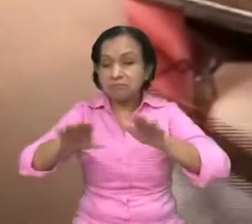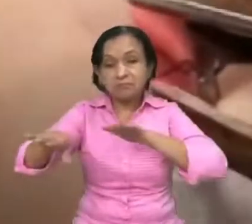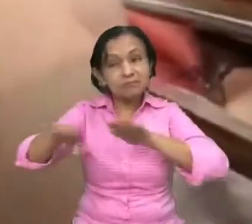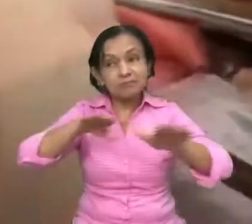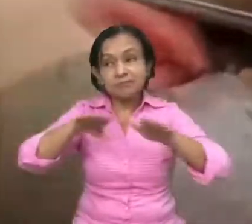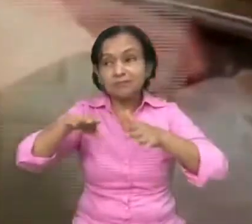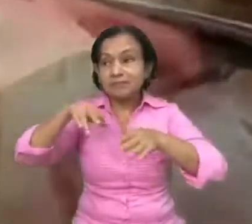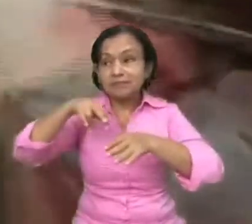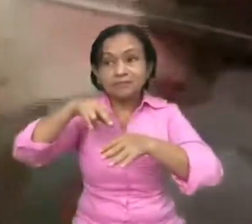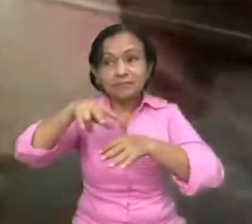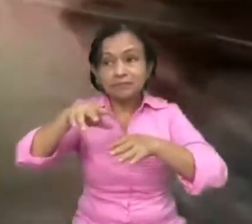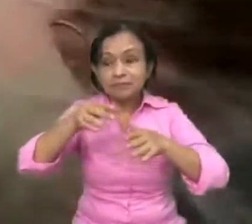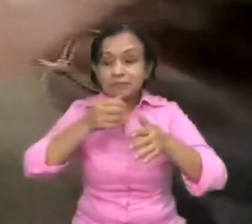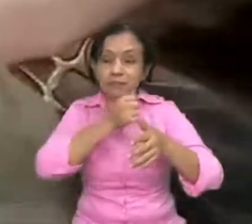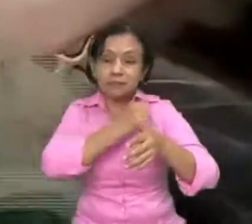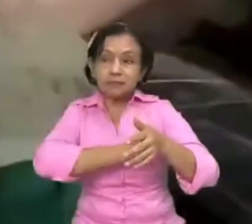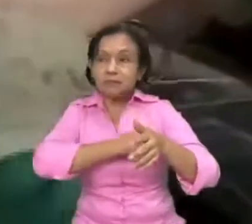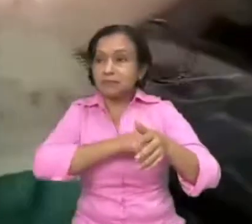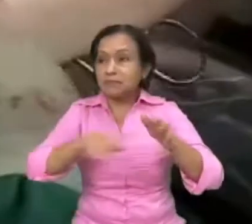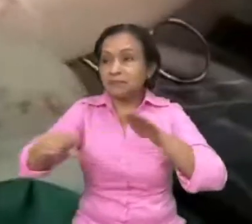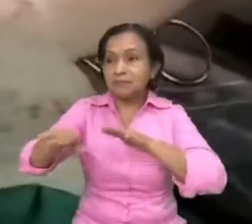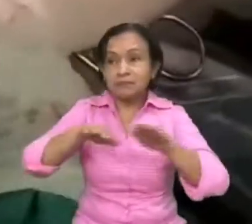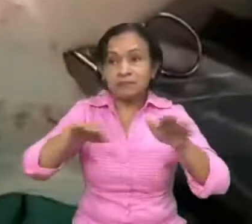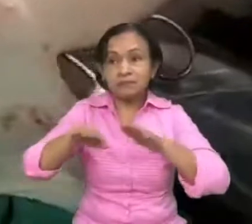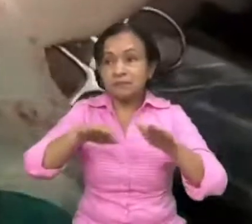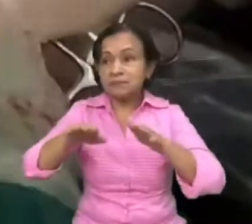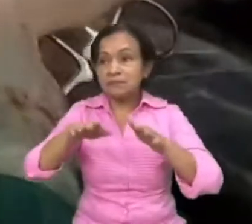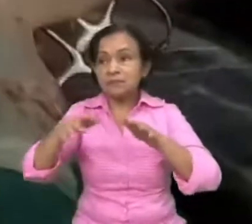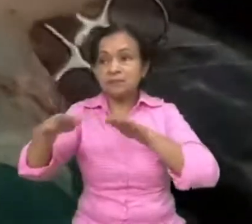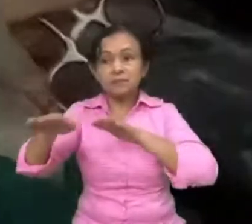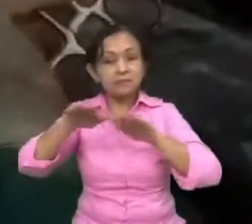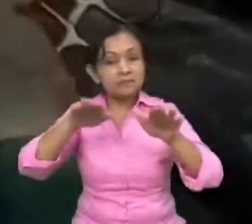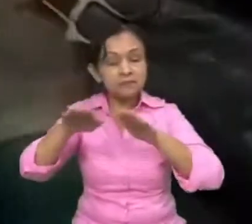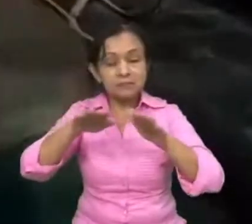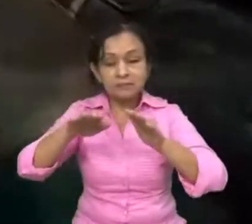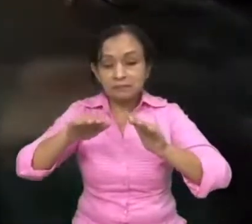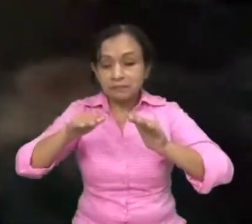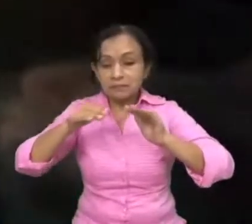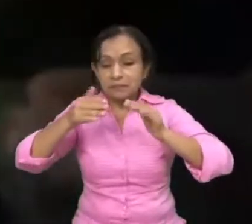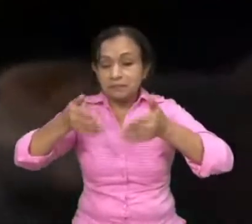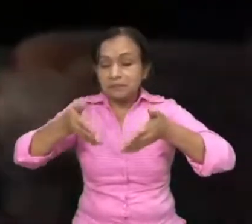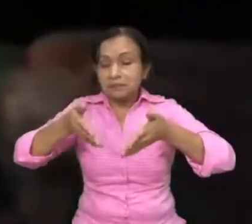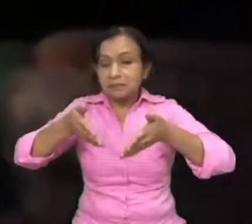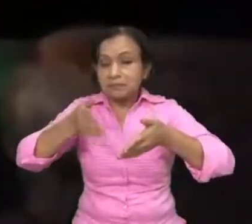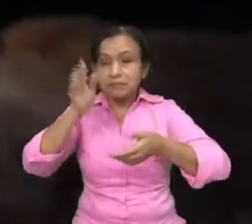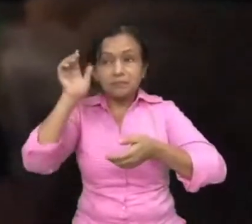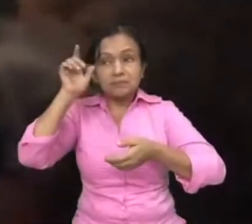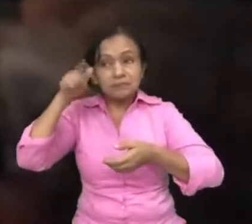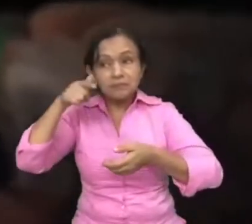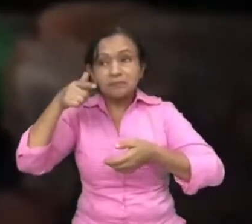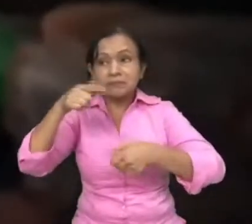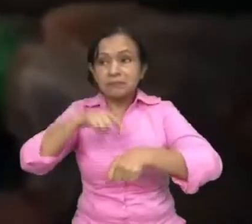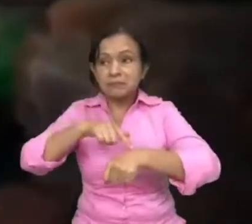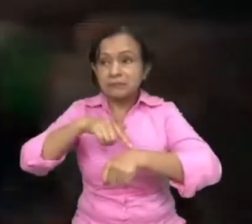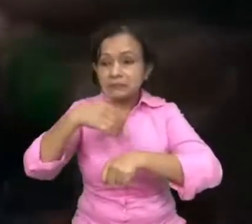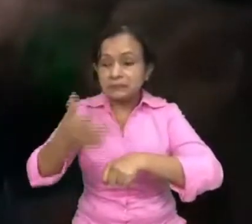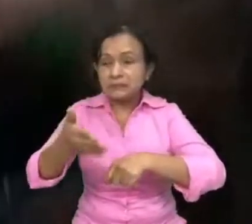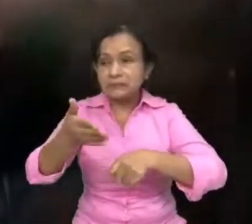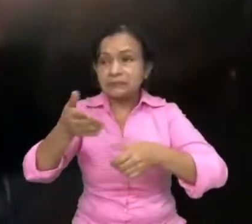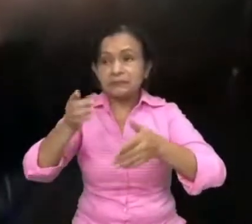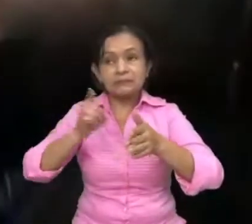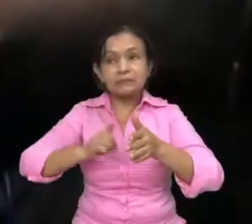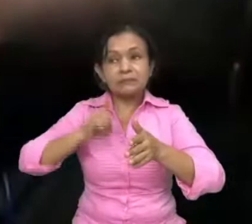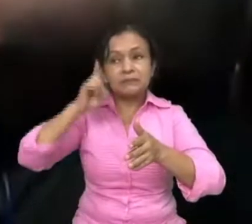no puede defecar de manera controlada, no puede orinar de manera controlada. Hay un proceso en el retraso